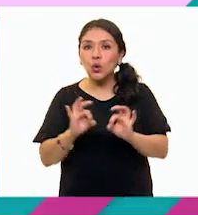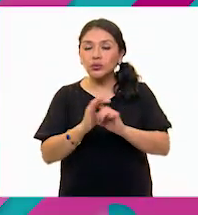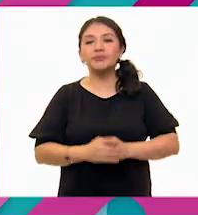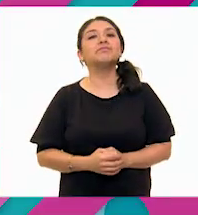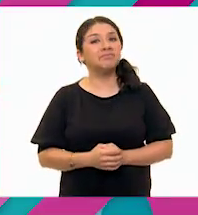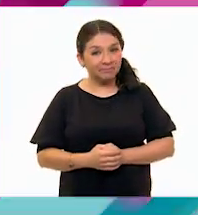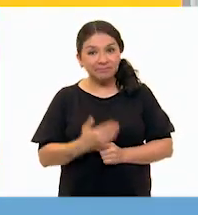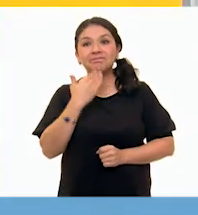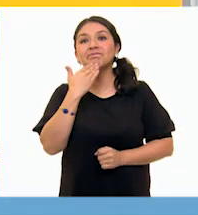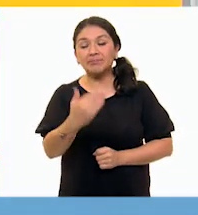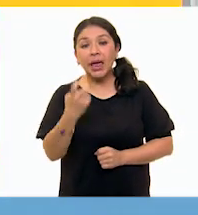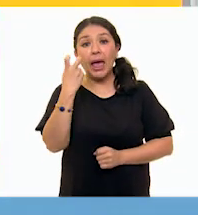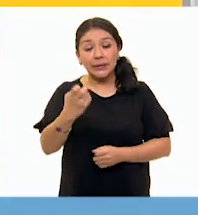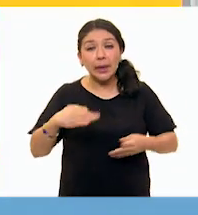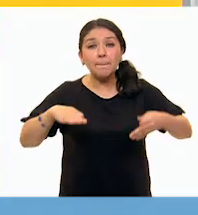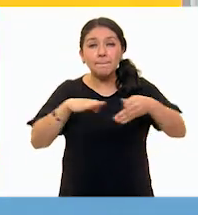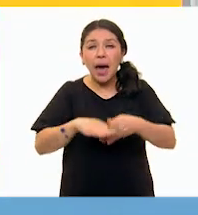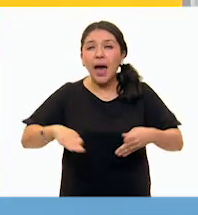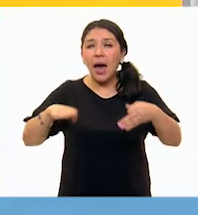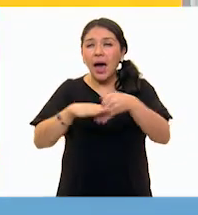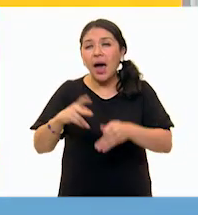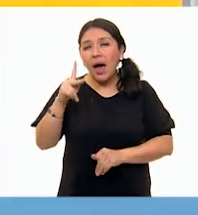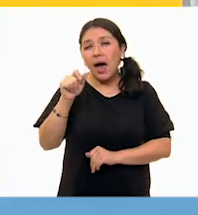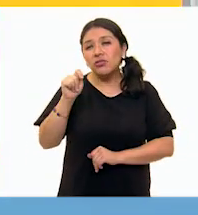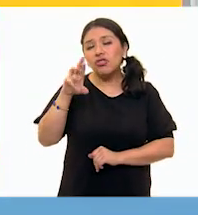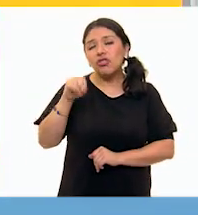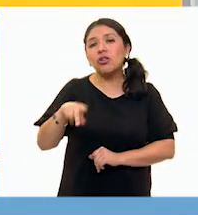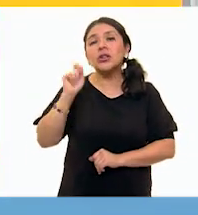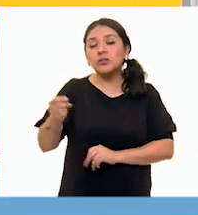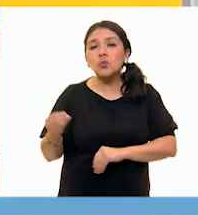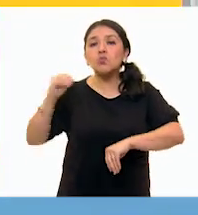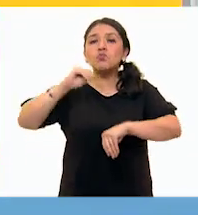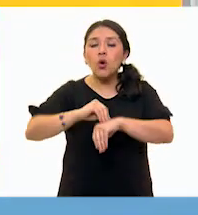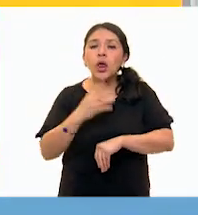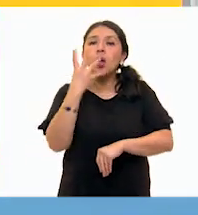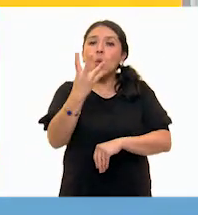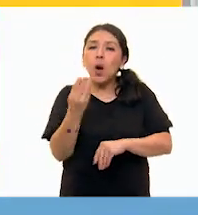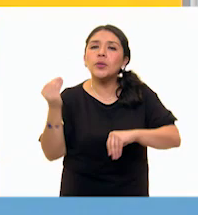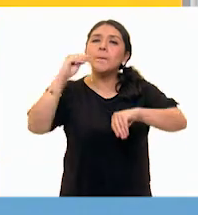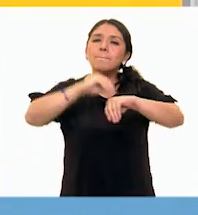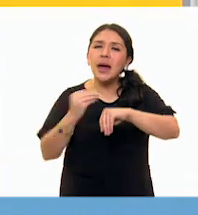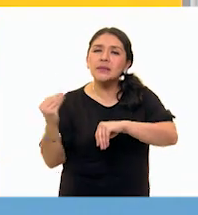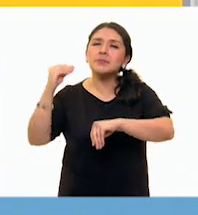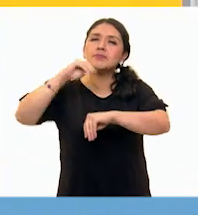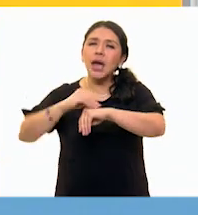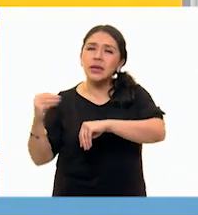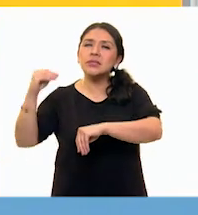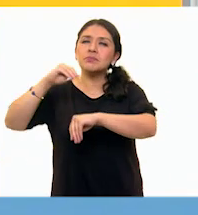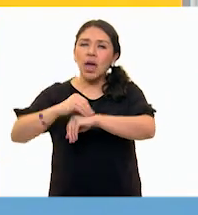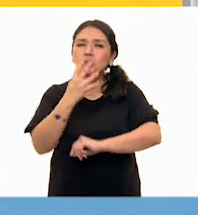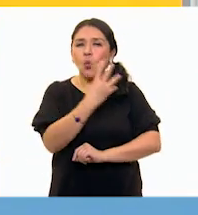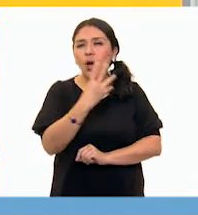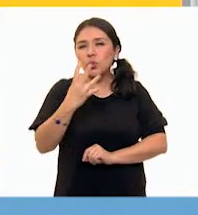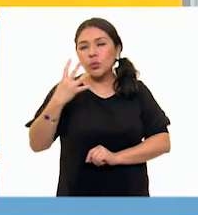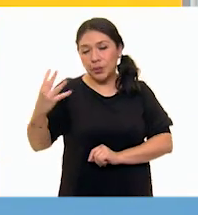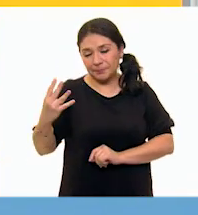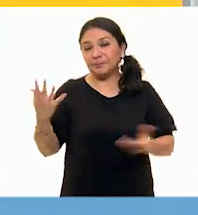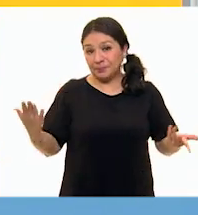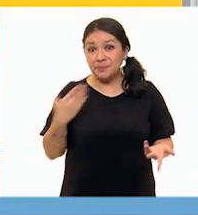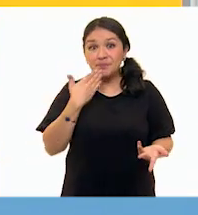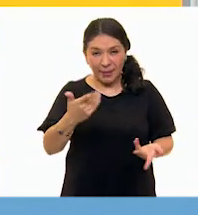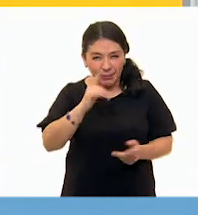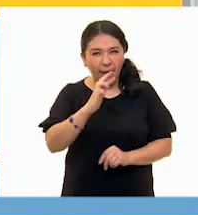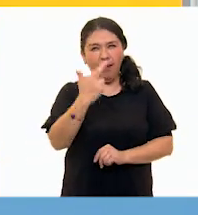es, el patrón consiste en aumentar 4 círculos a la figura siguiente. Bueno, espero que ya